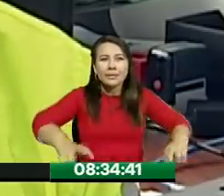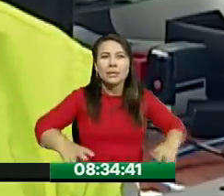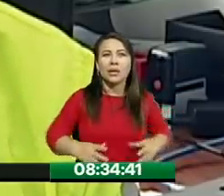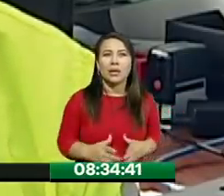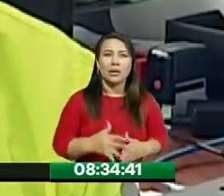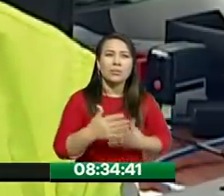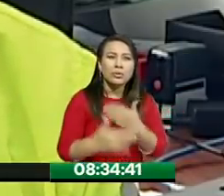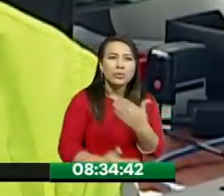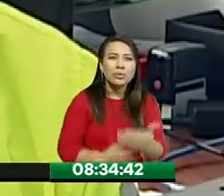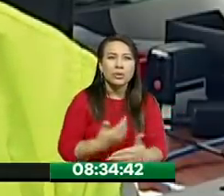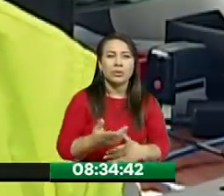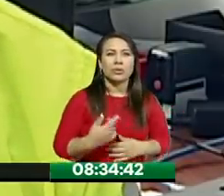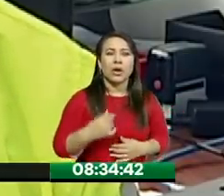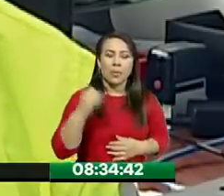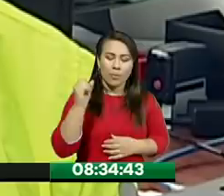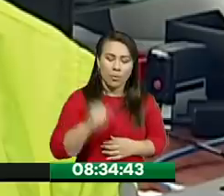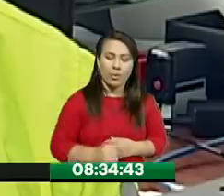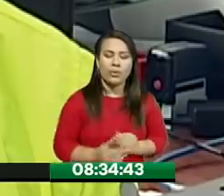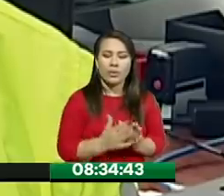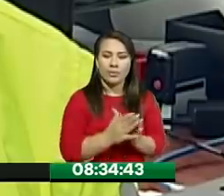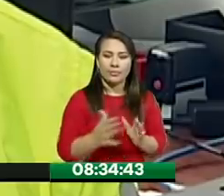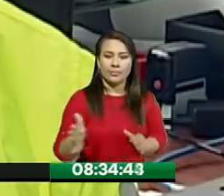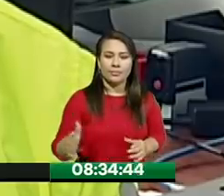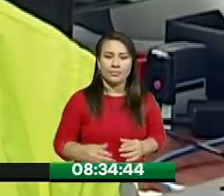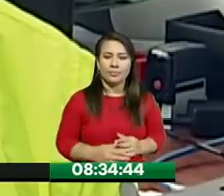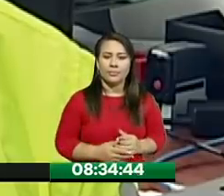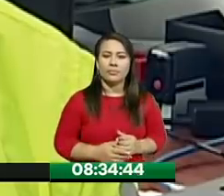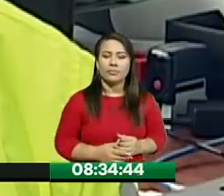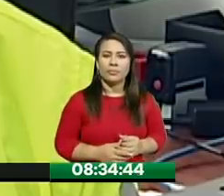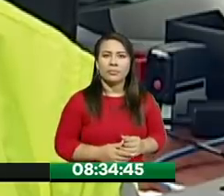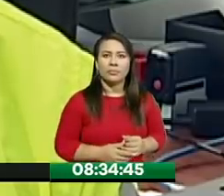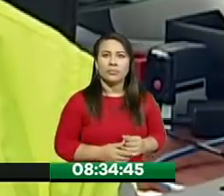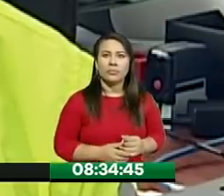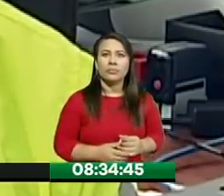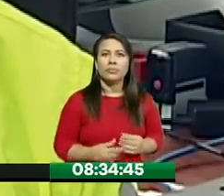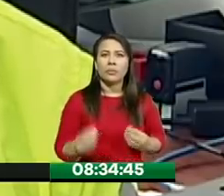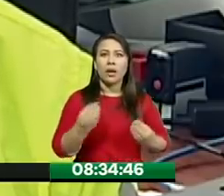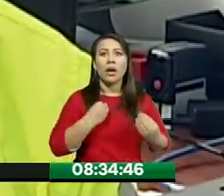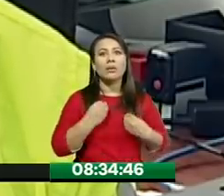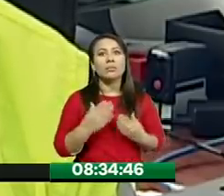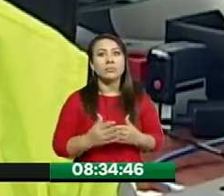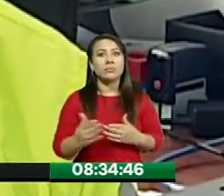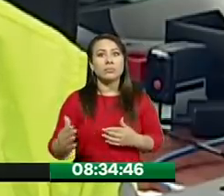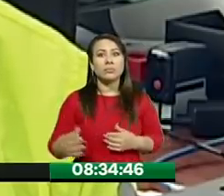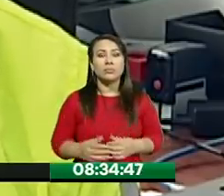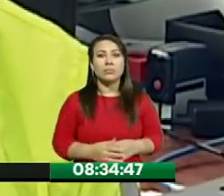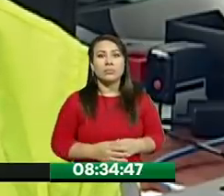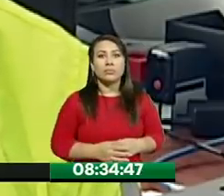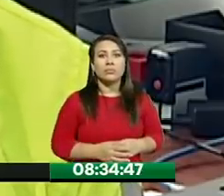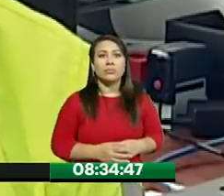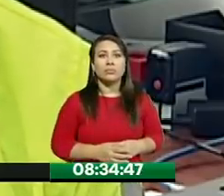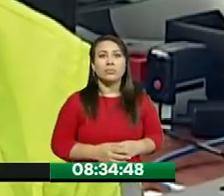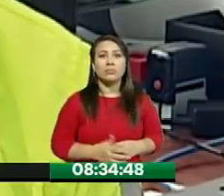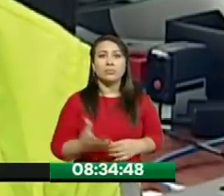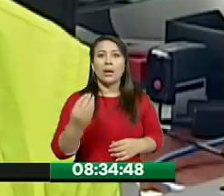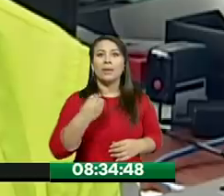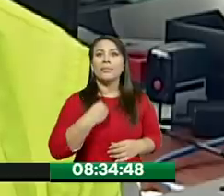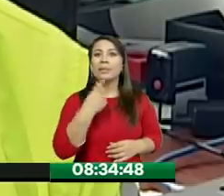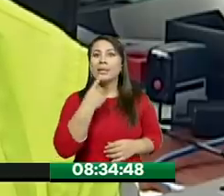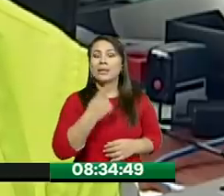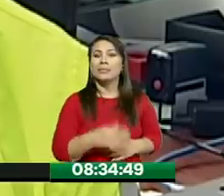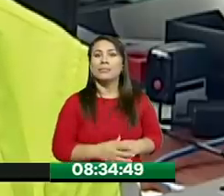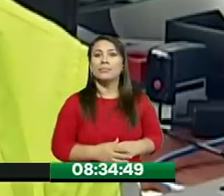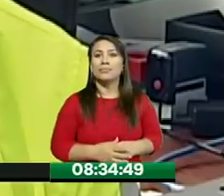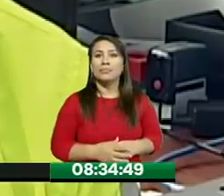vehículo que concuerde con la información que tiene en la matrícula, que esté al día, que tenga la revisión técnica vehicular de este año,